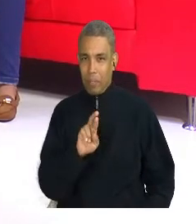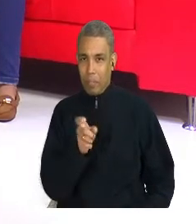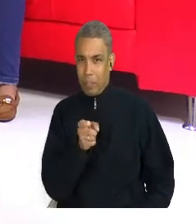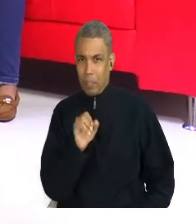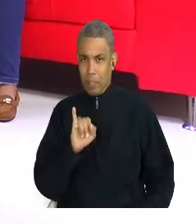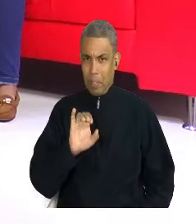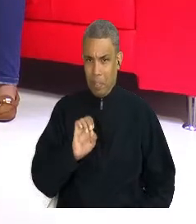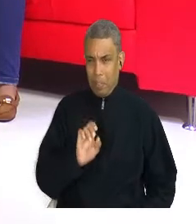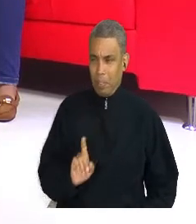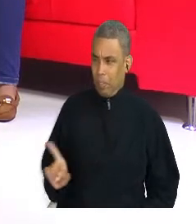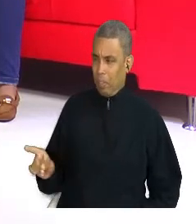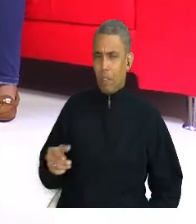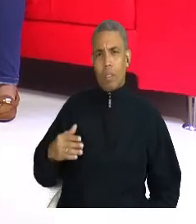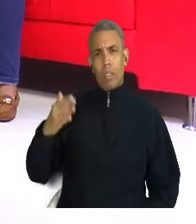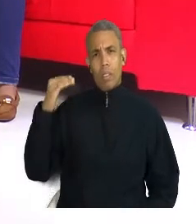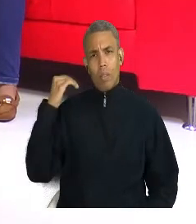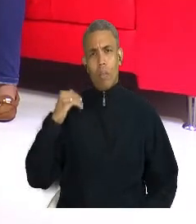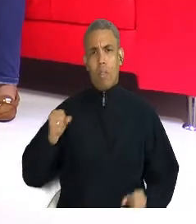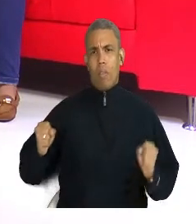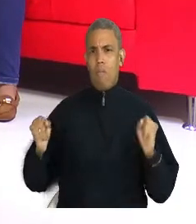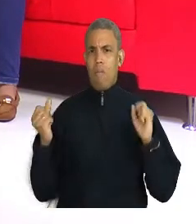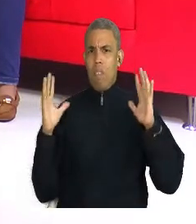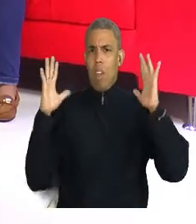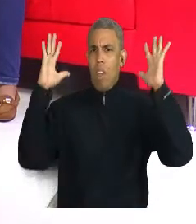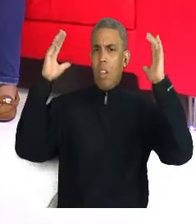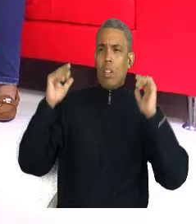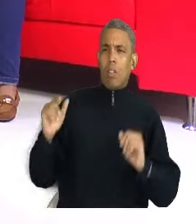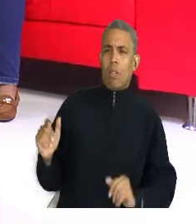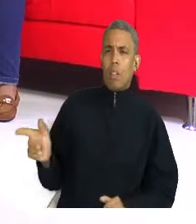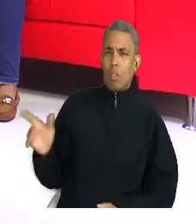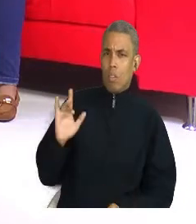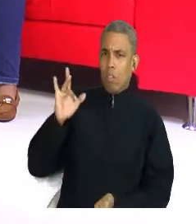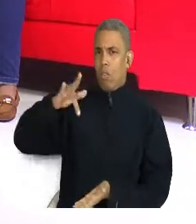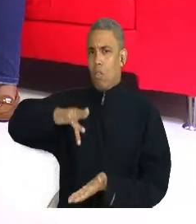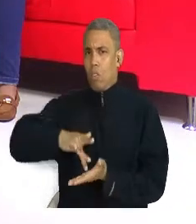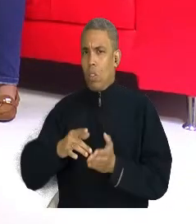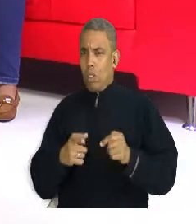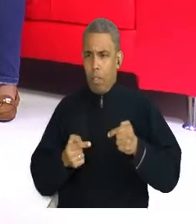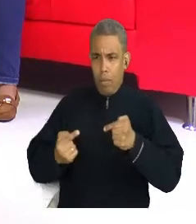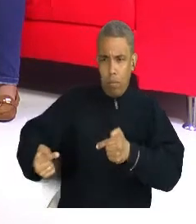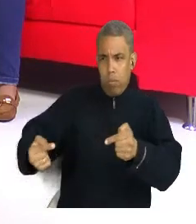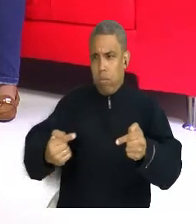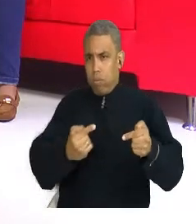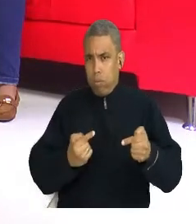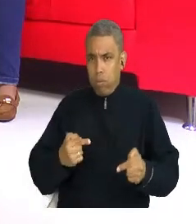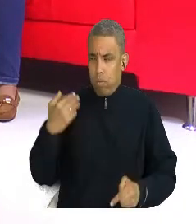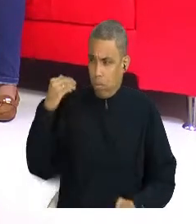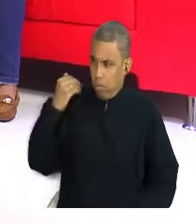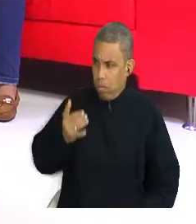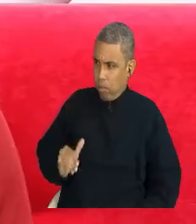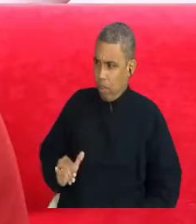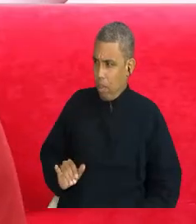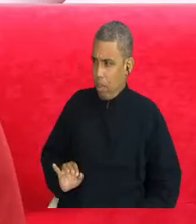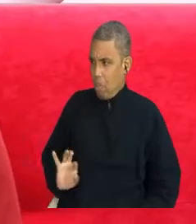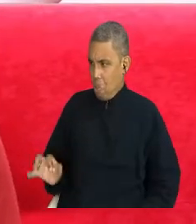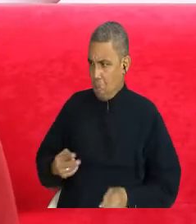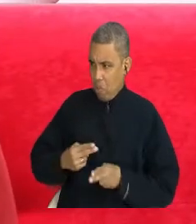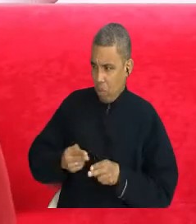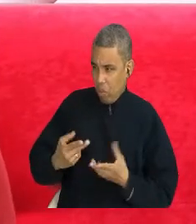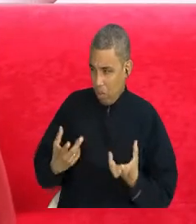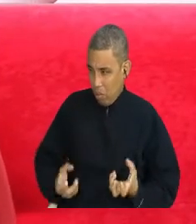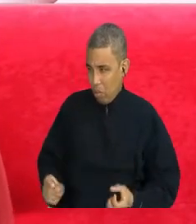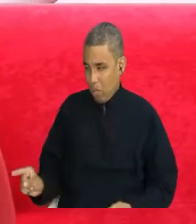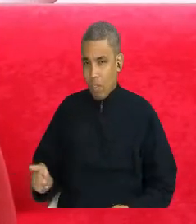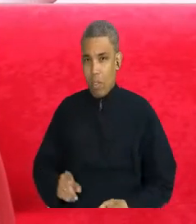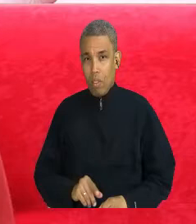vez te has presentado en un festival o tienes pensado presentarte próximamente? Bueno, sí, he tenido pensado presentarme en el de